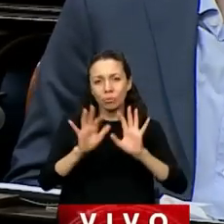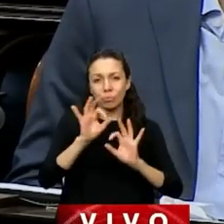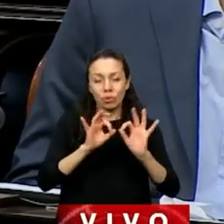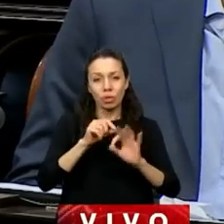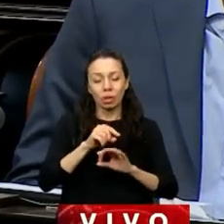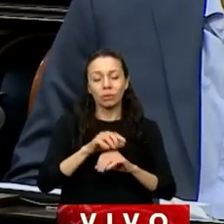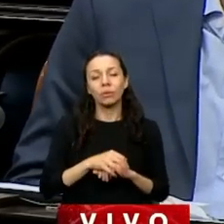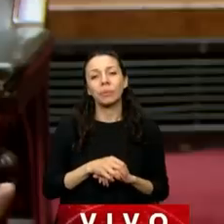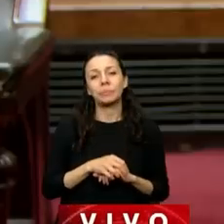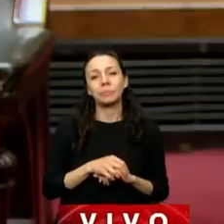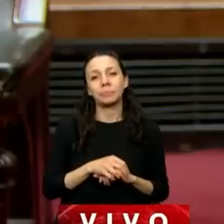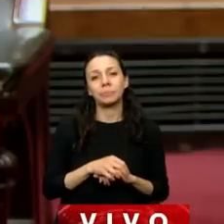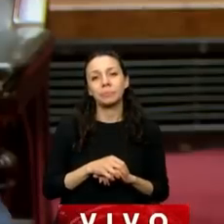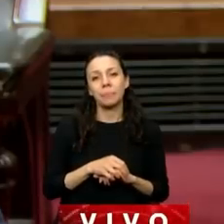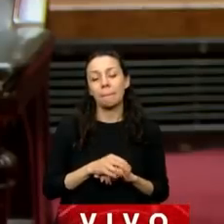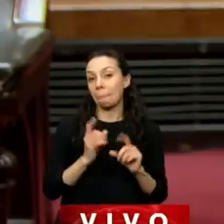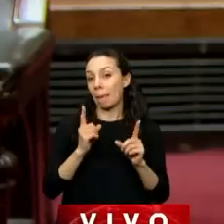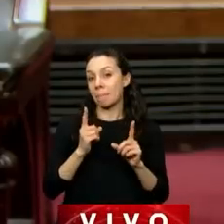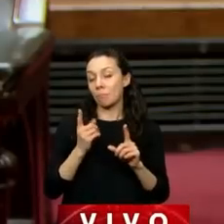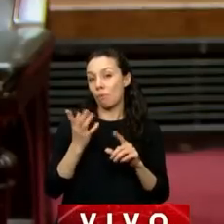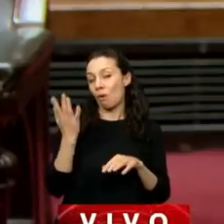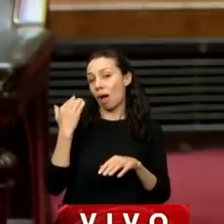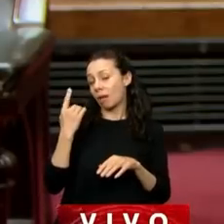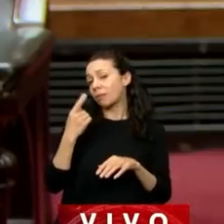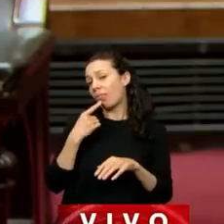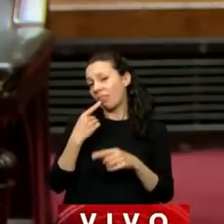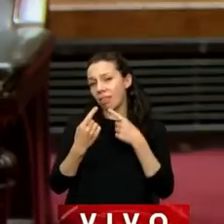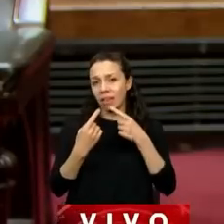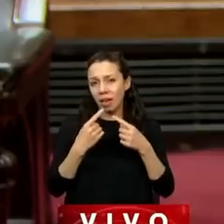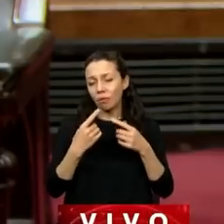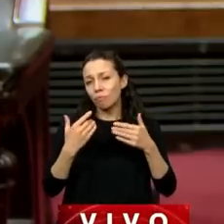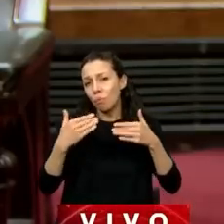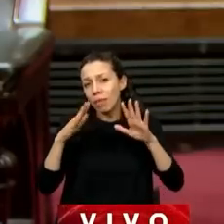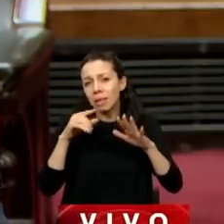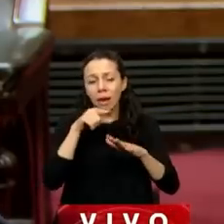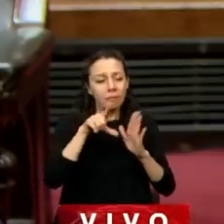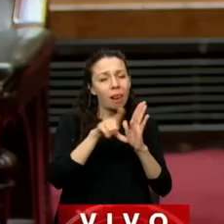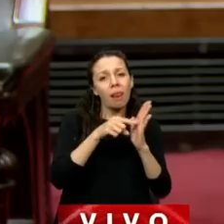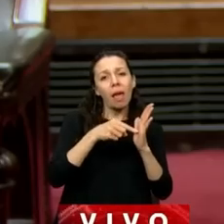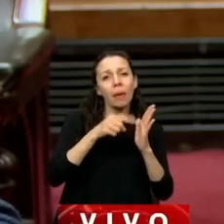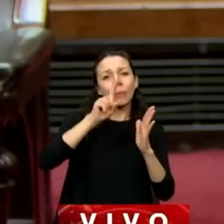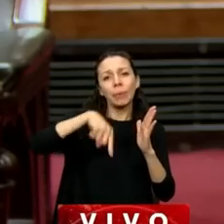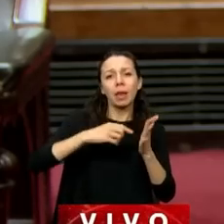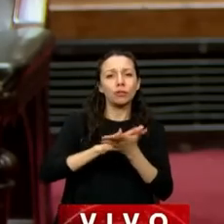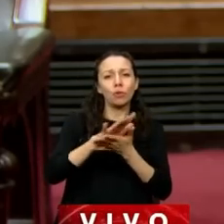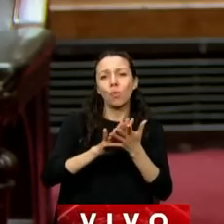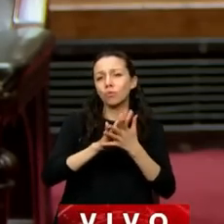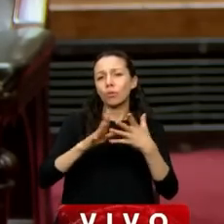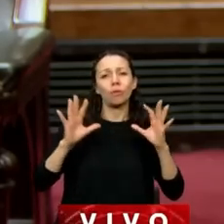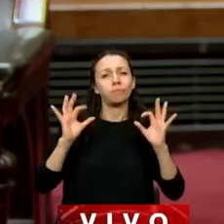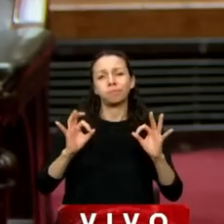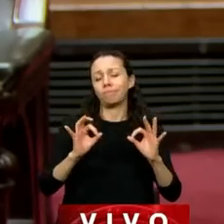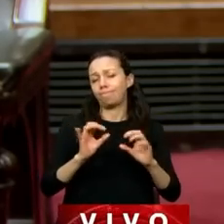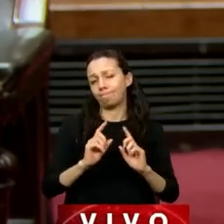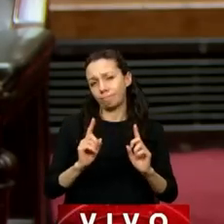Y decirles que, como se dijo, probablemente esta ley no resuelva todos los problemas, pero es un inicio, es un